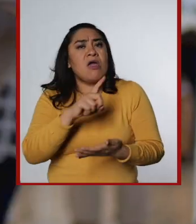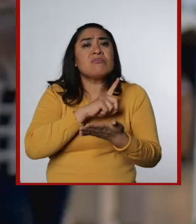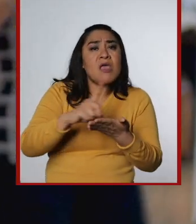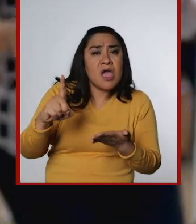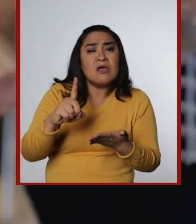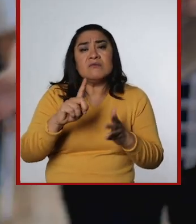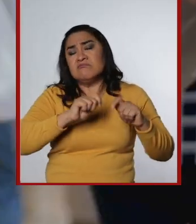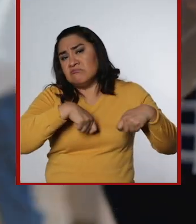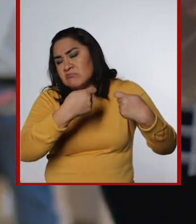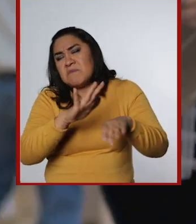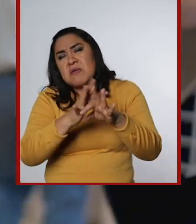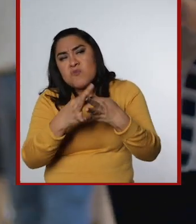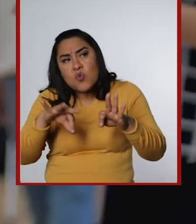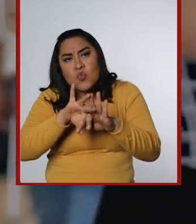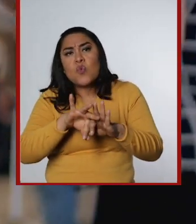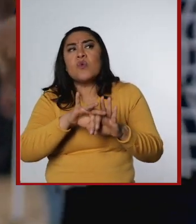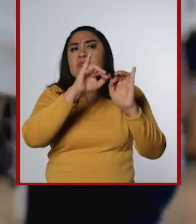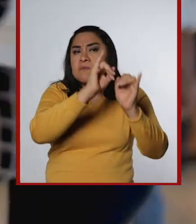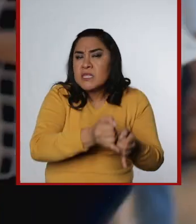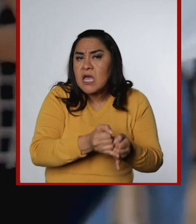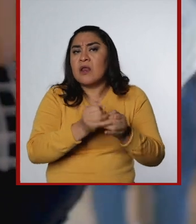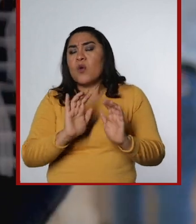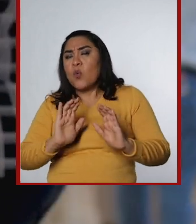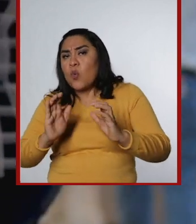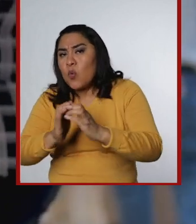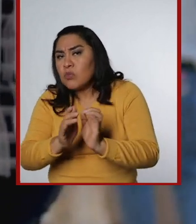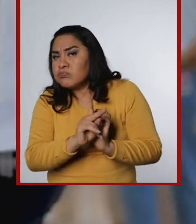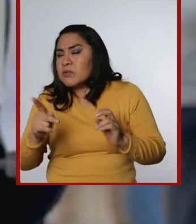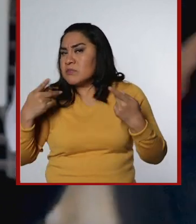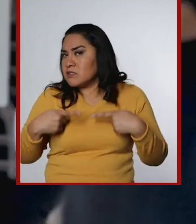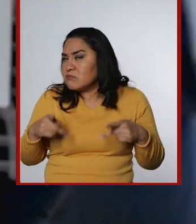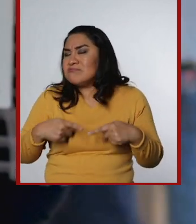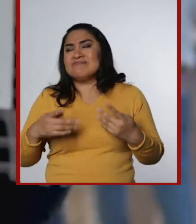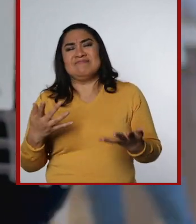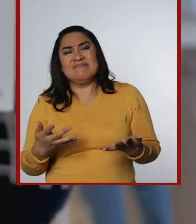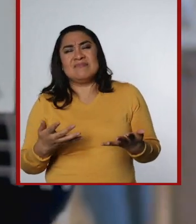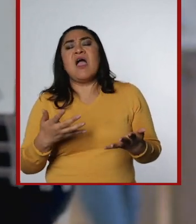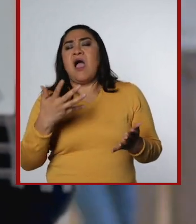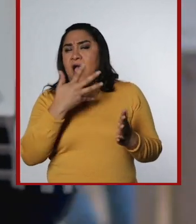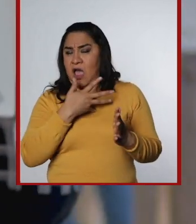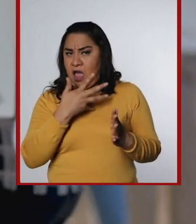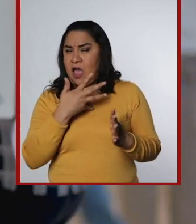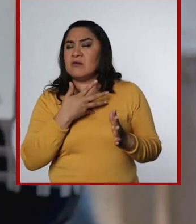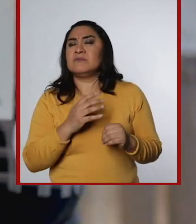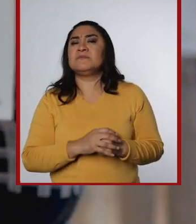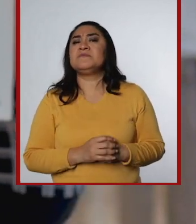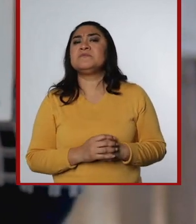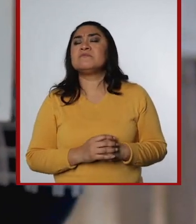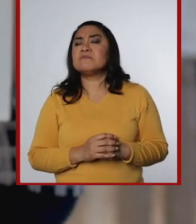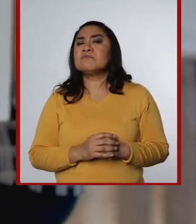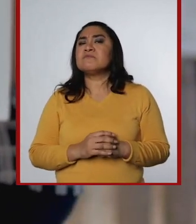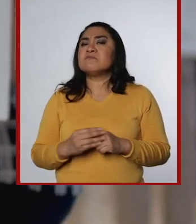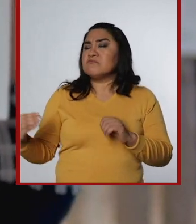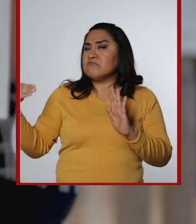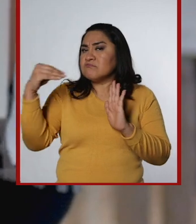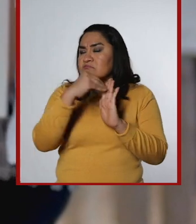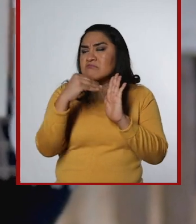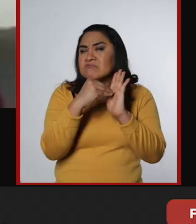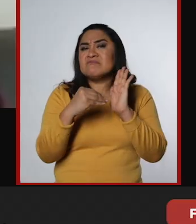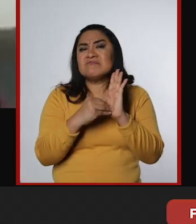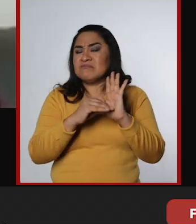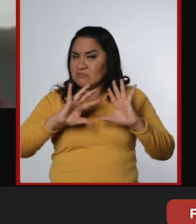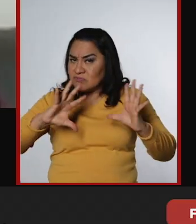también particulares, colectivos, humanos, que tienen que ver con una base social, una base comunitaria que